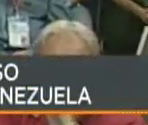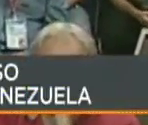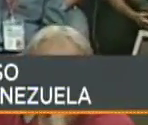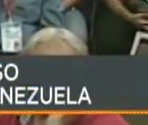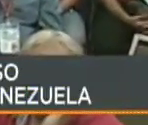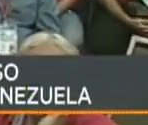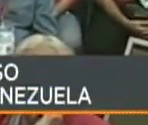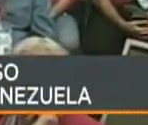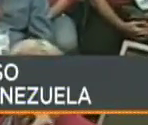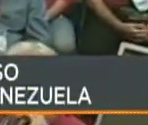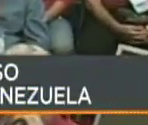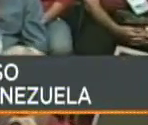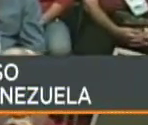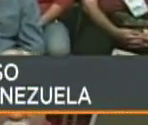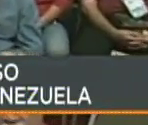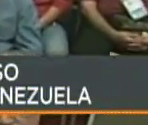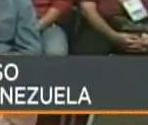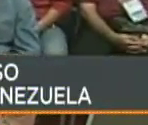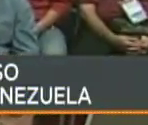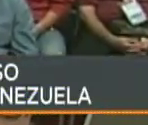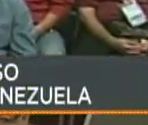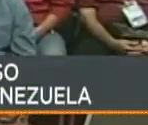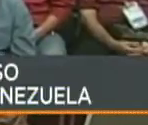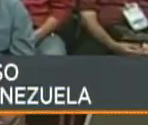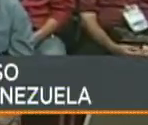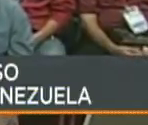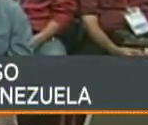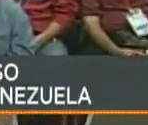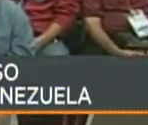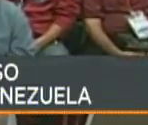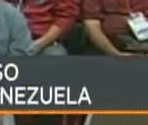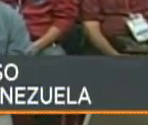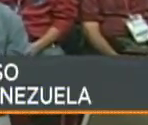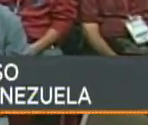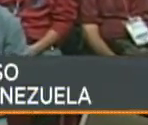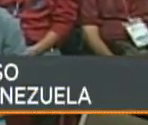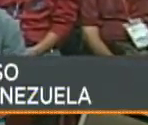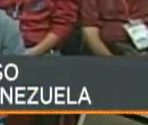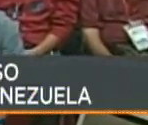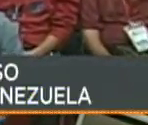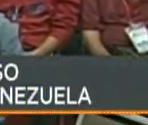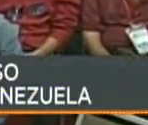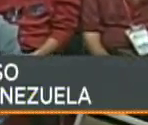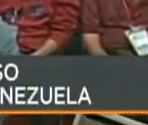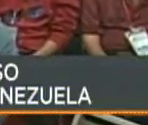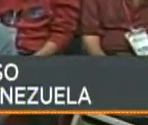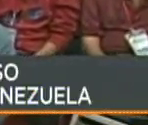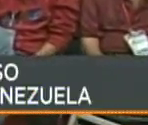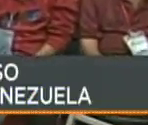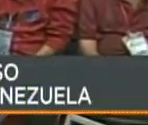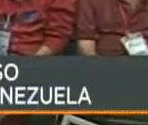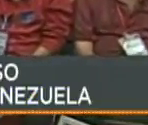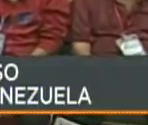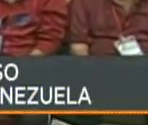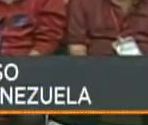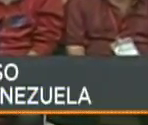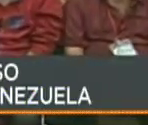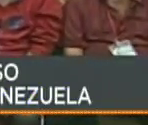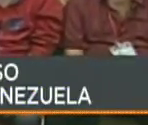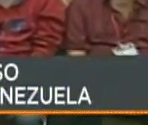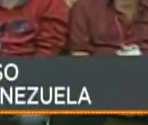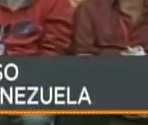quiero destacar yo les decía en algunas mesas que pase que uno se para aquí y una cosa hermosa